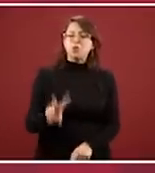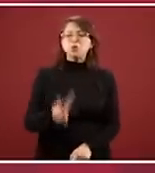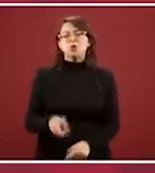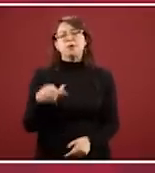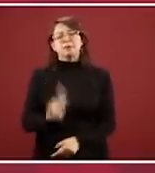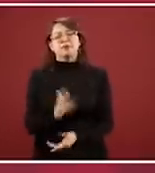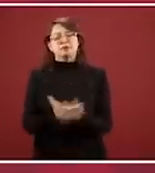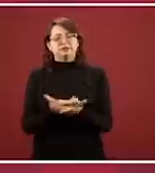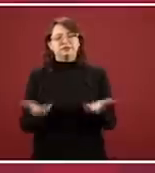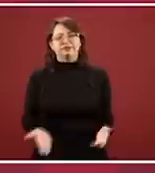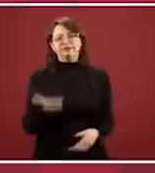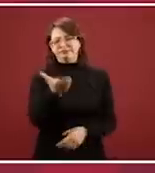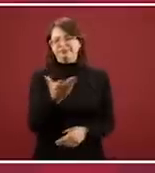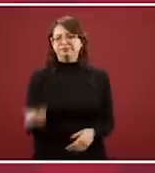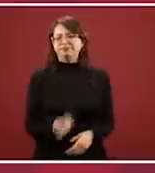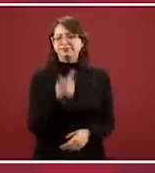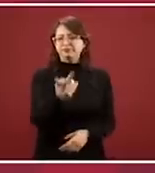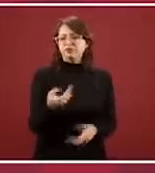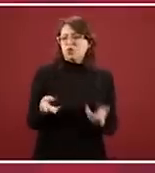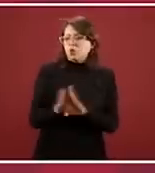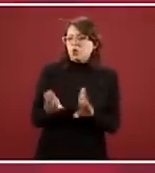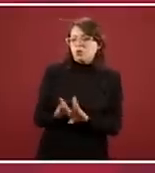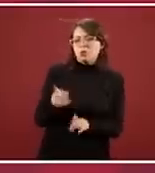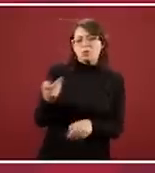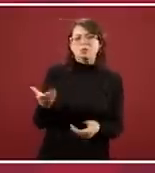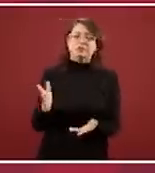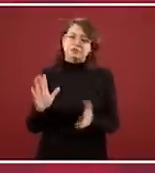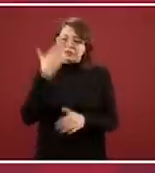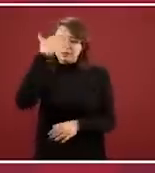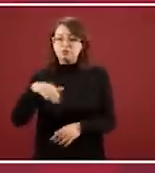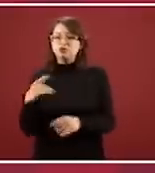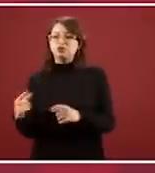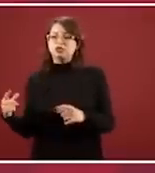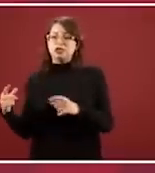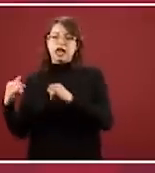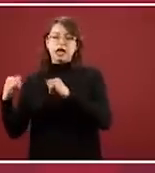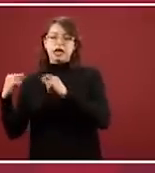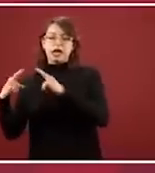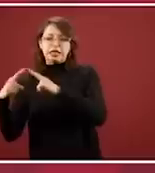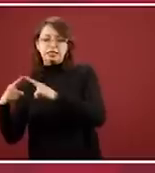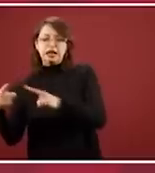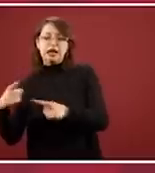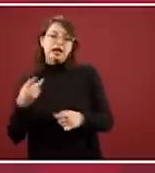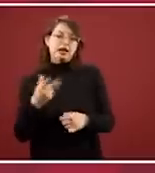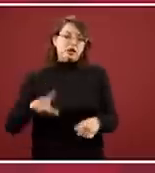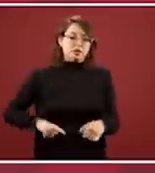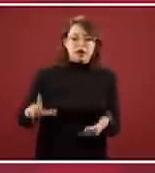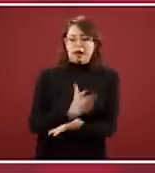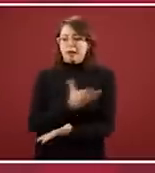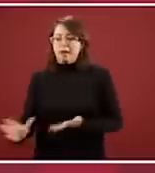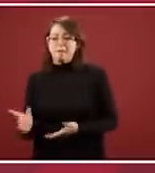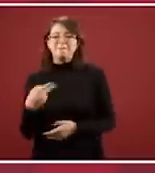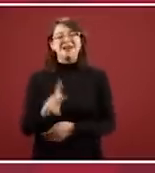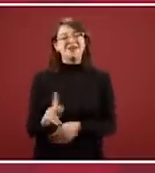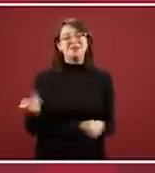el Estado va a observar las acciones que tenga en todo caso la Iglesia? Algunos padres que cometen estos delitos que por décadas